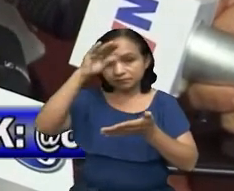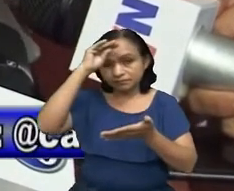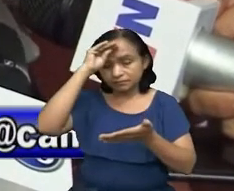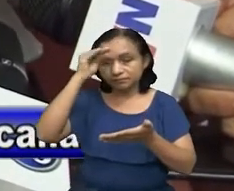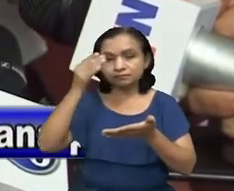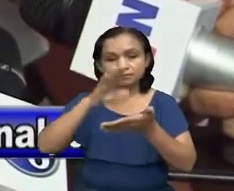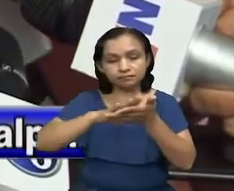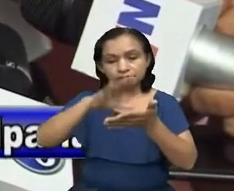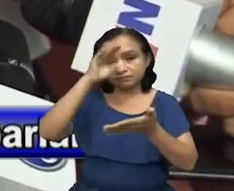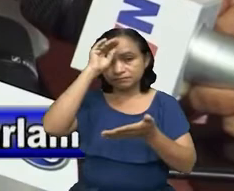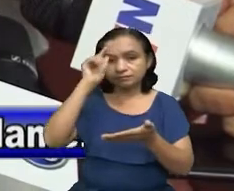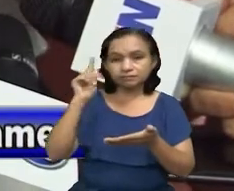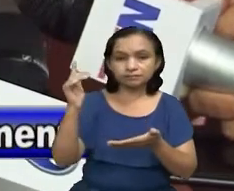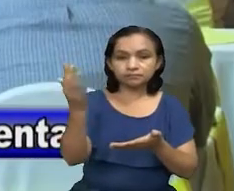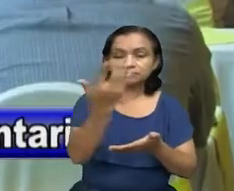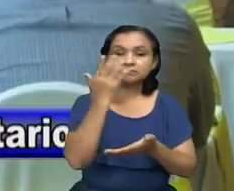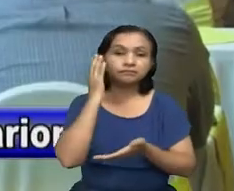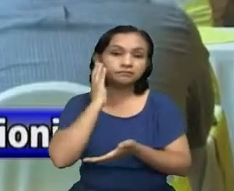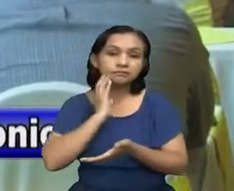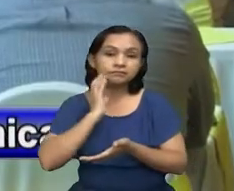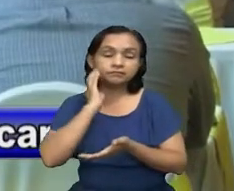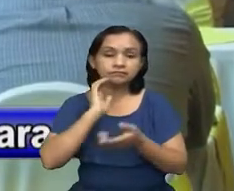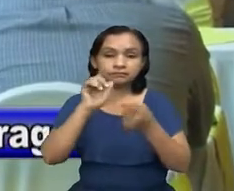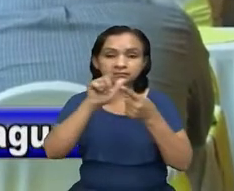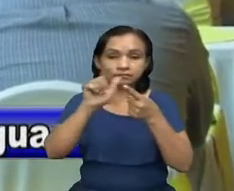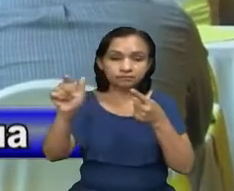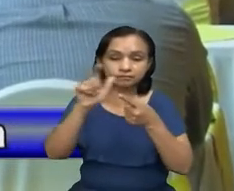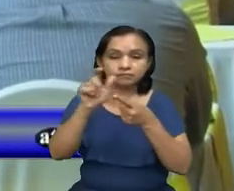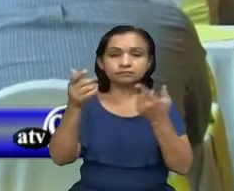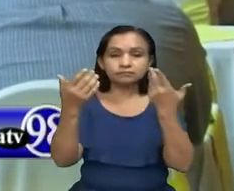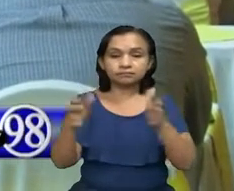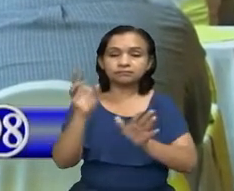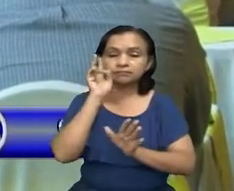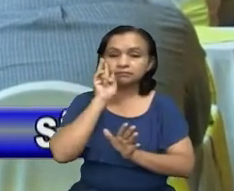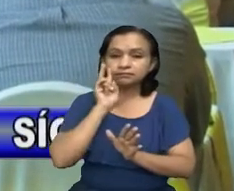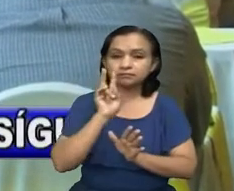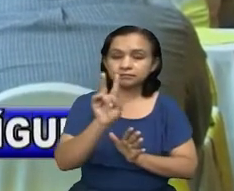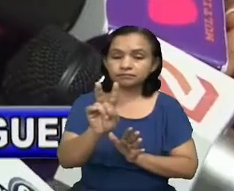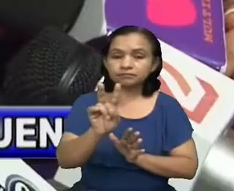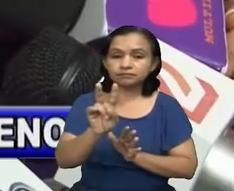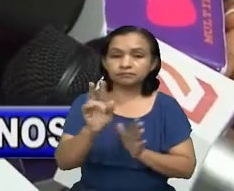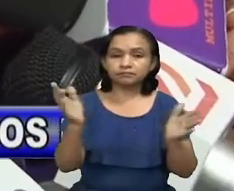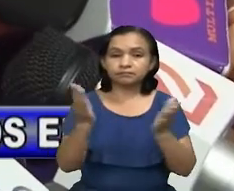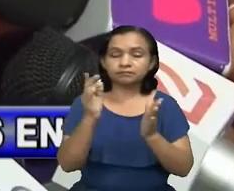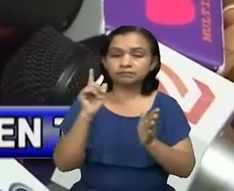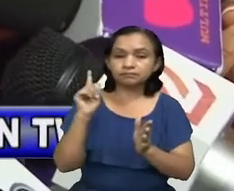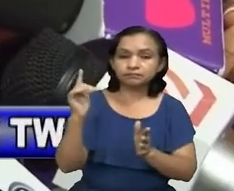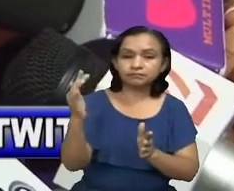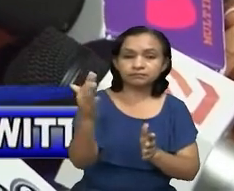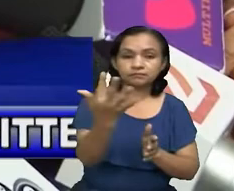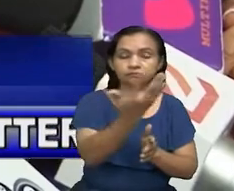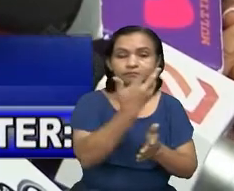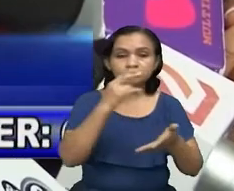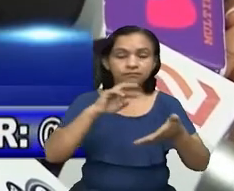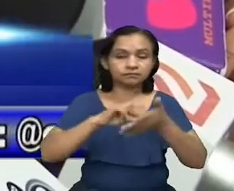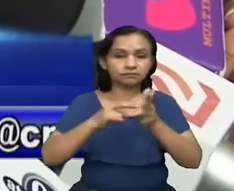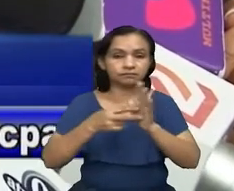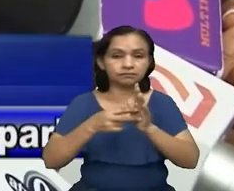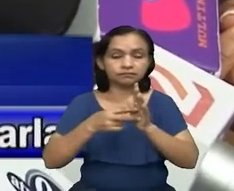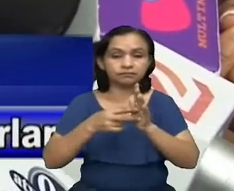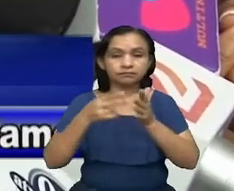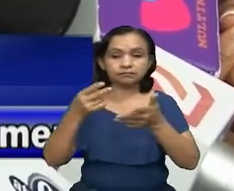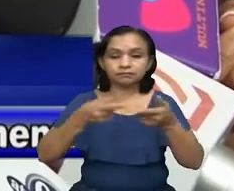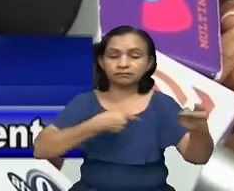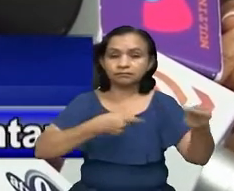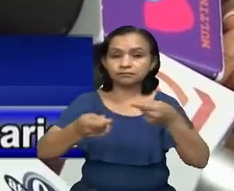hemos aprendido de todas estas experiencias. Cada mes pues hemos visto que se están levantando ya todo en cuanto a las